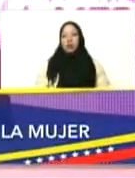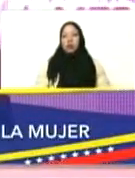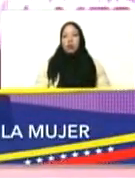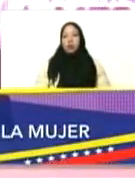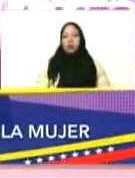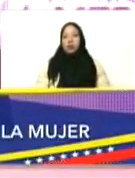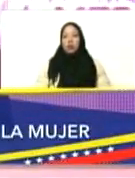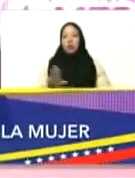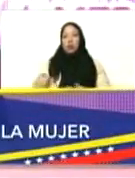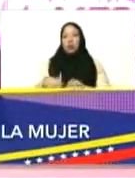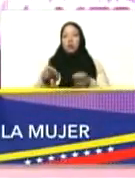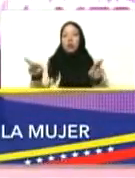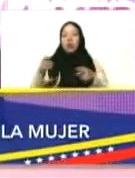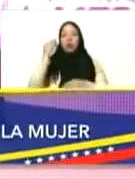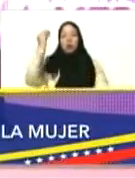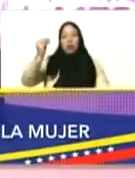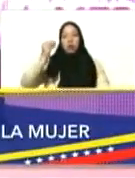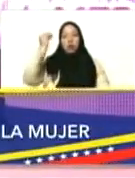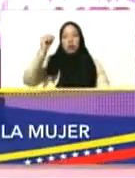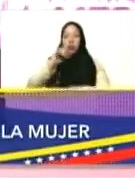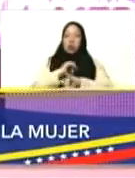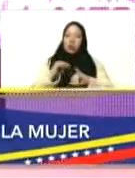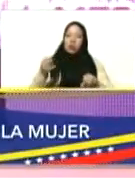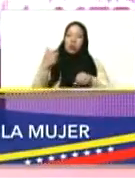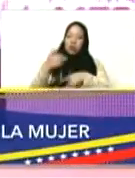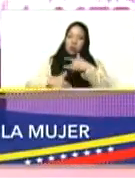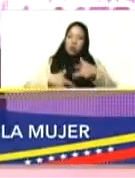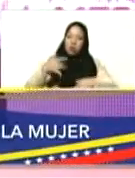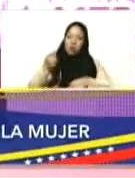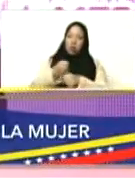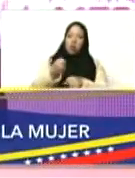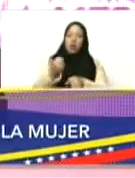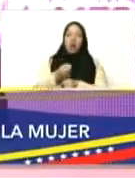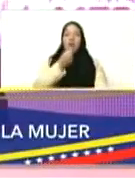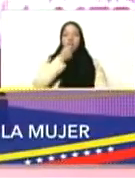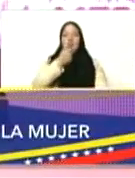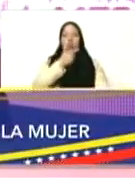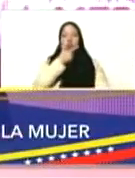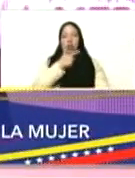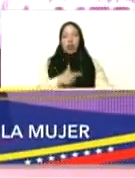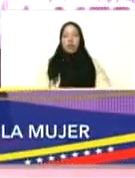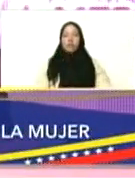nos diera unas reflexiones ya de cierre de esta jornada de trabajo tan bonita.